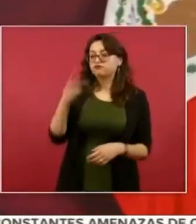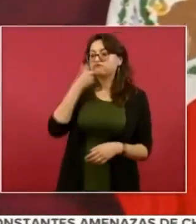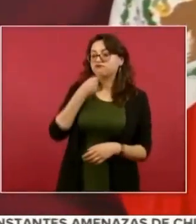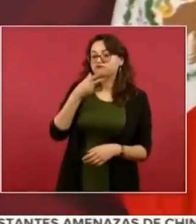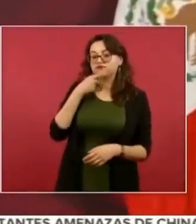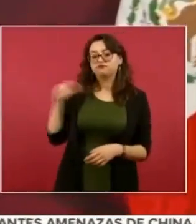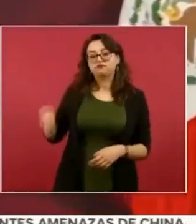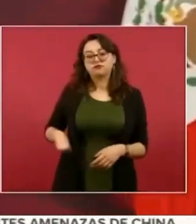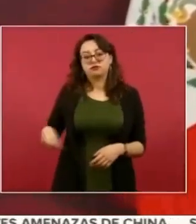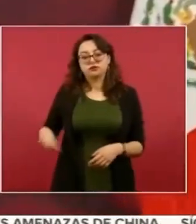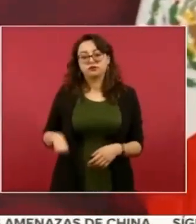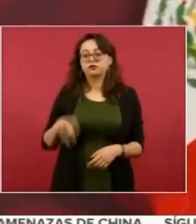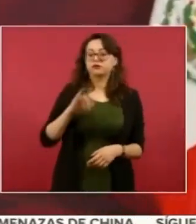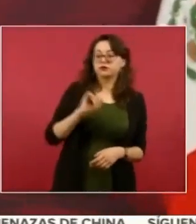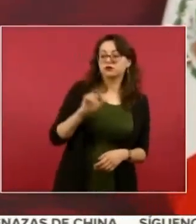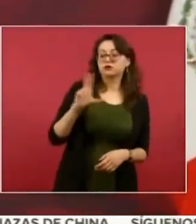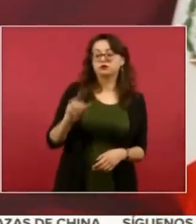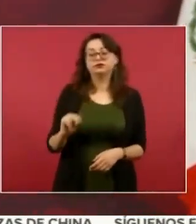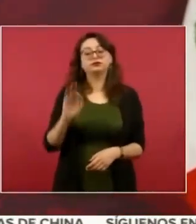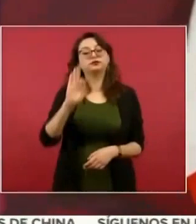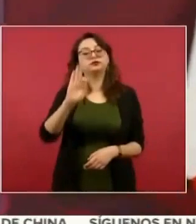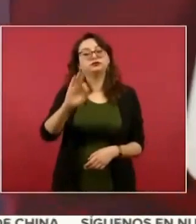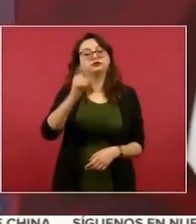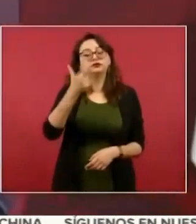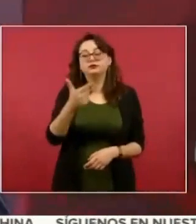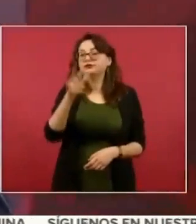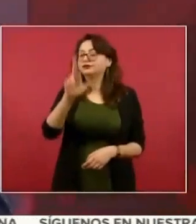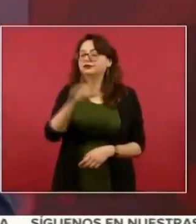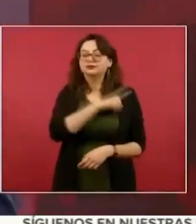fiscalía la que está haciendo la investigación. O sea,